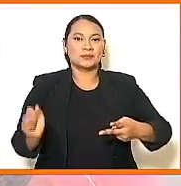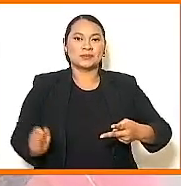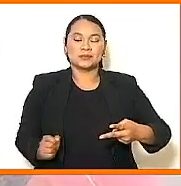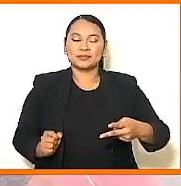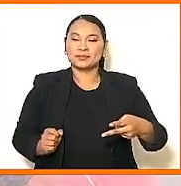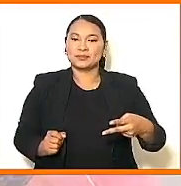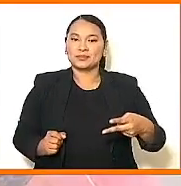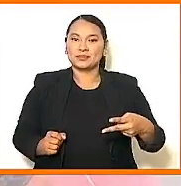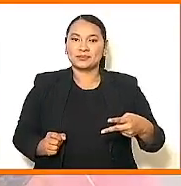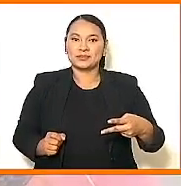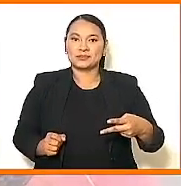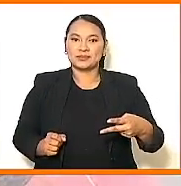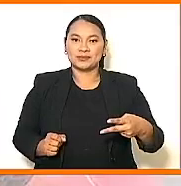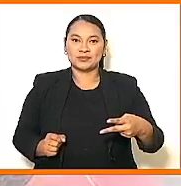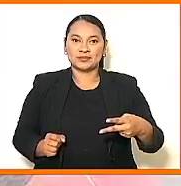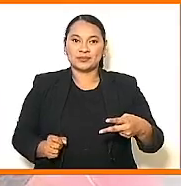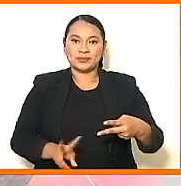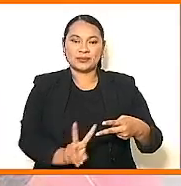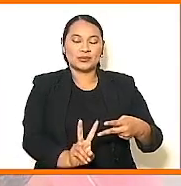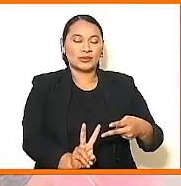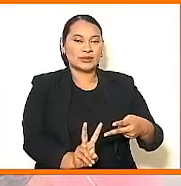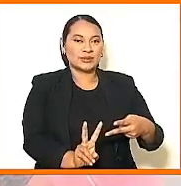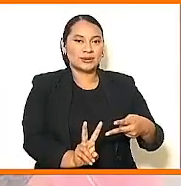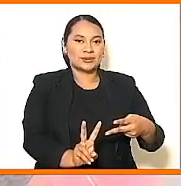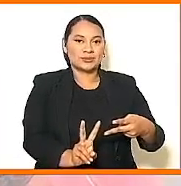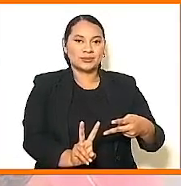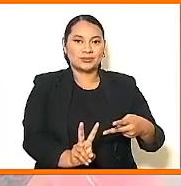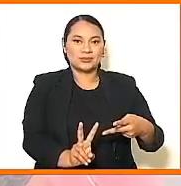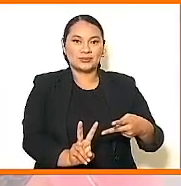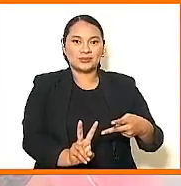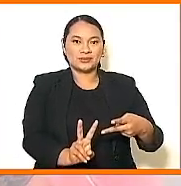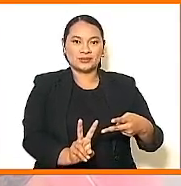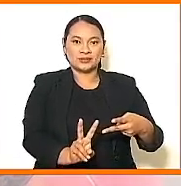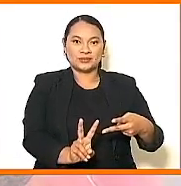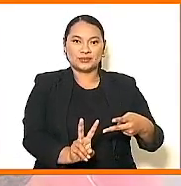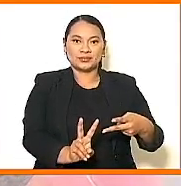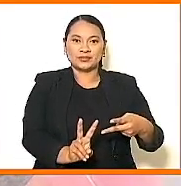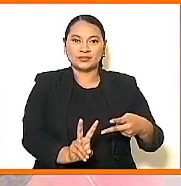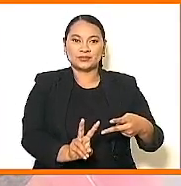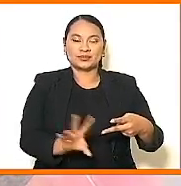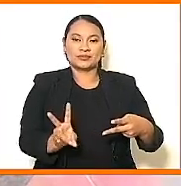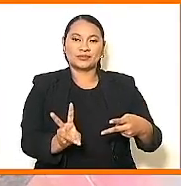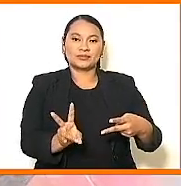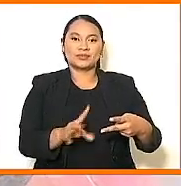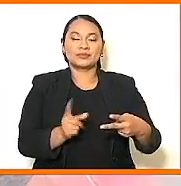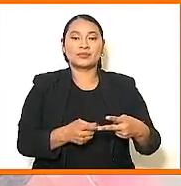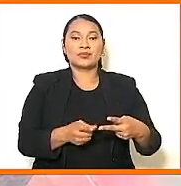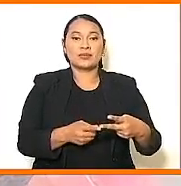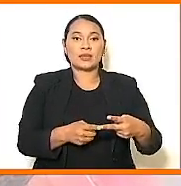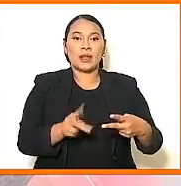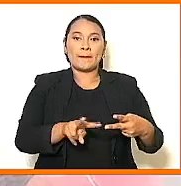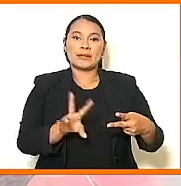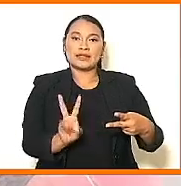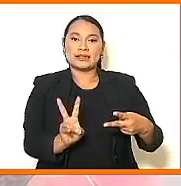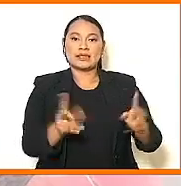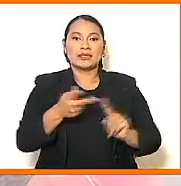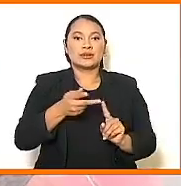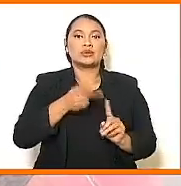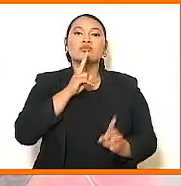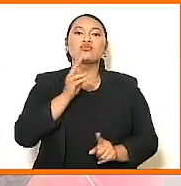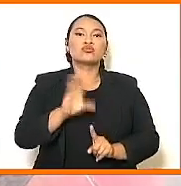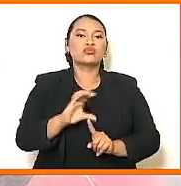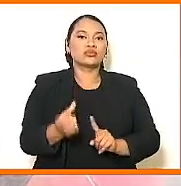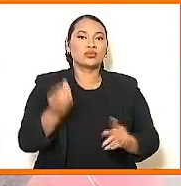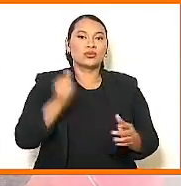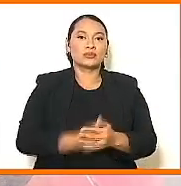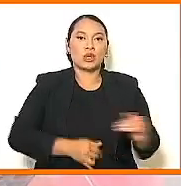es el 2, segundo dígito, el 7, segundo número ganador, 27, con su